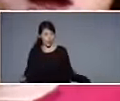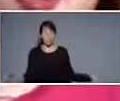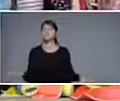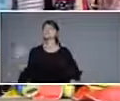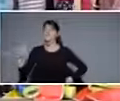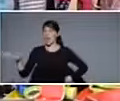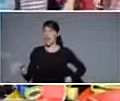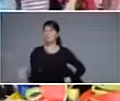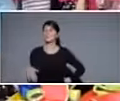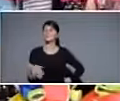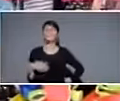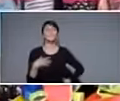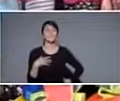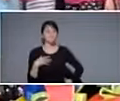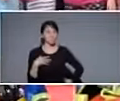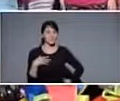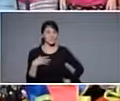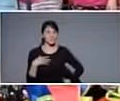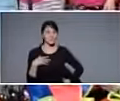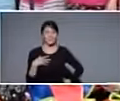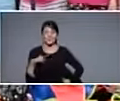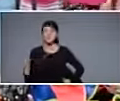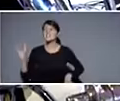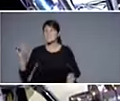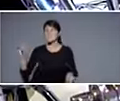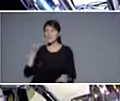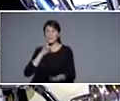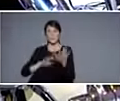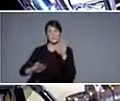Yeah. Si mi amor no te